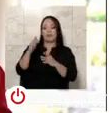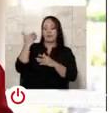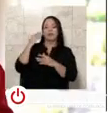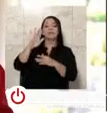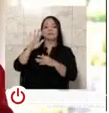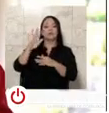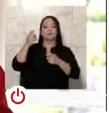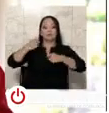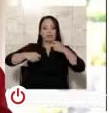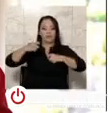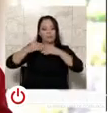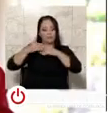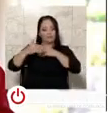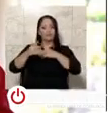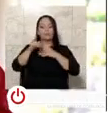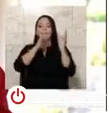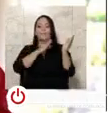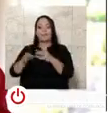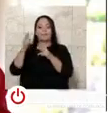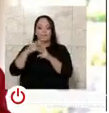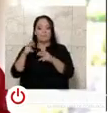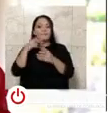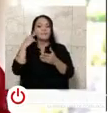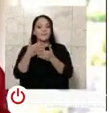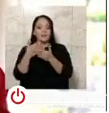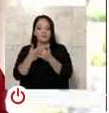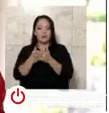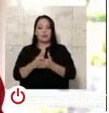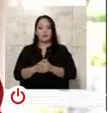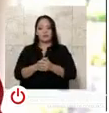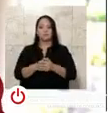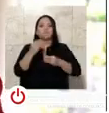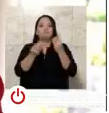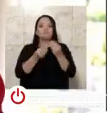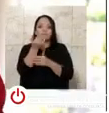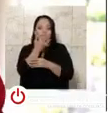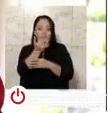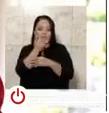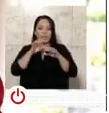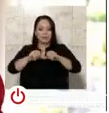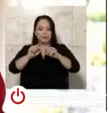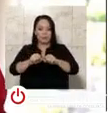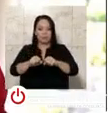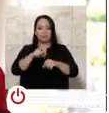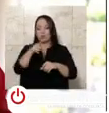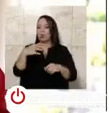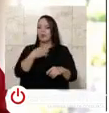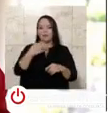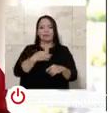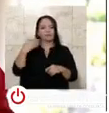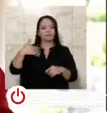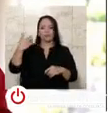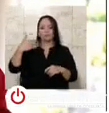septiembre. Fue una especie de plan piloto para verificar qué estaba pasando con las citas, que ha sido una gran queja